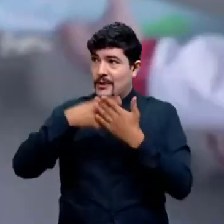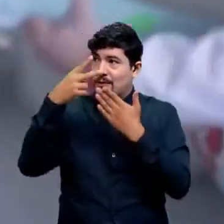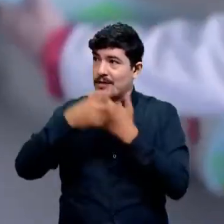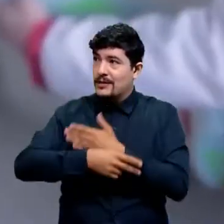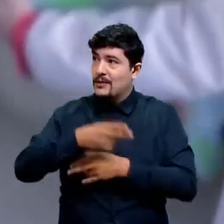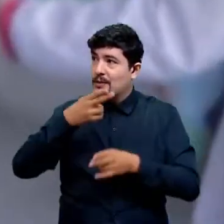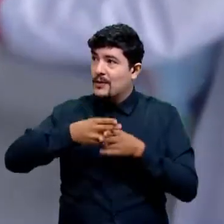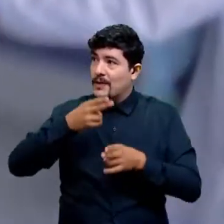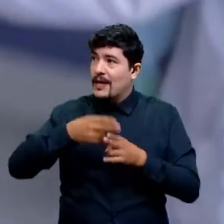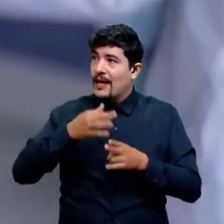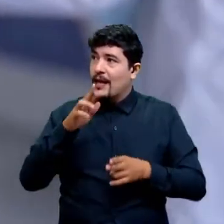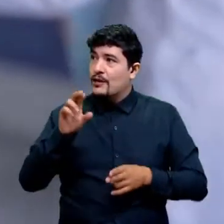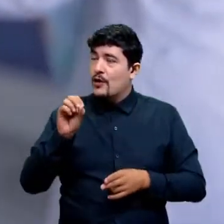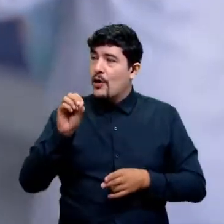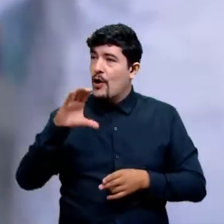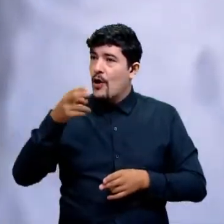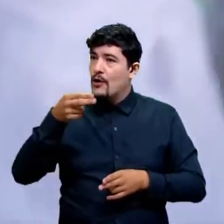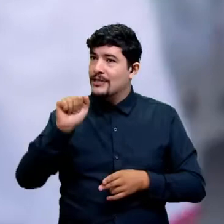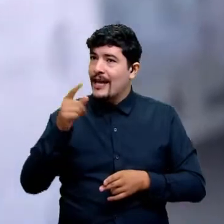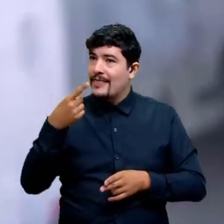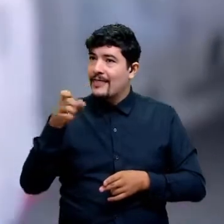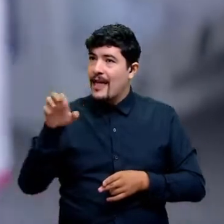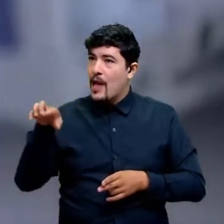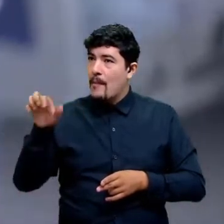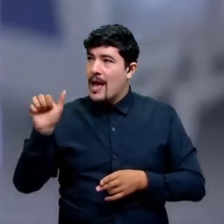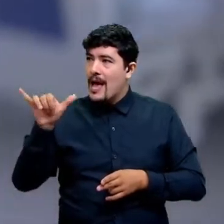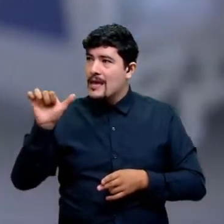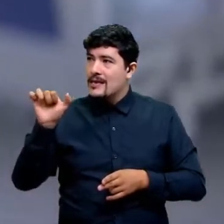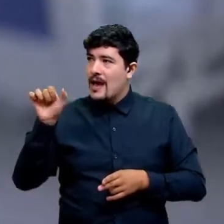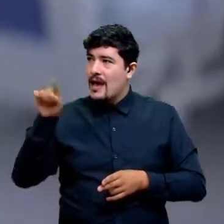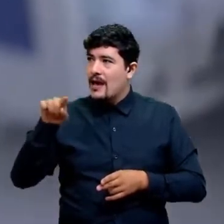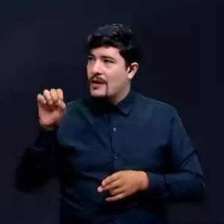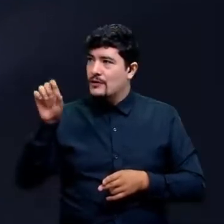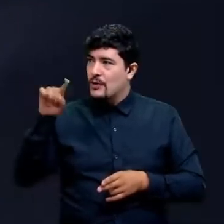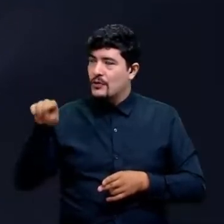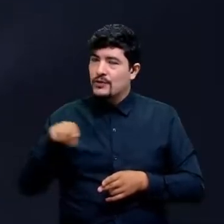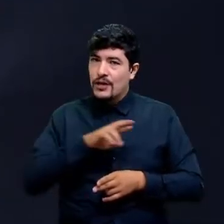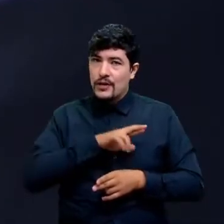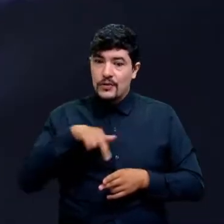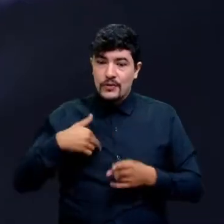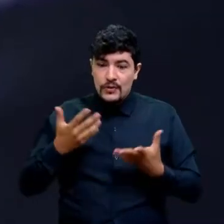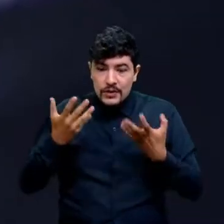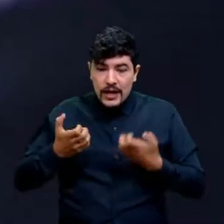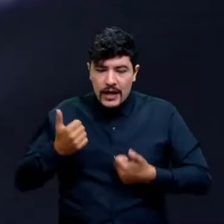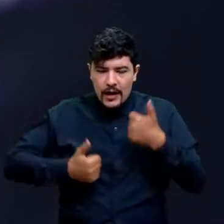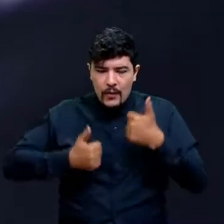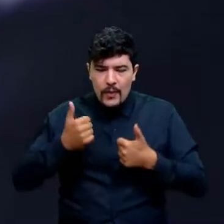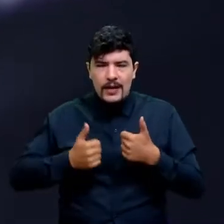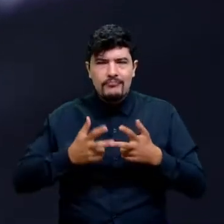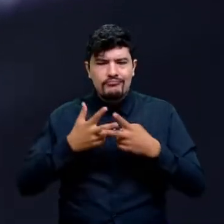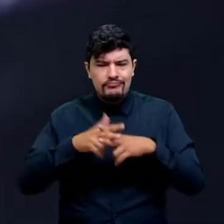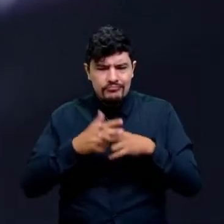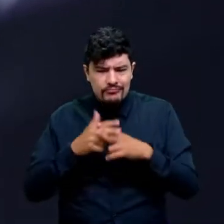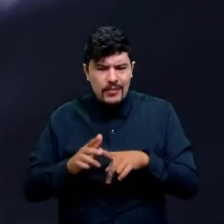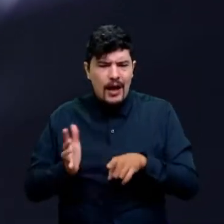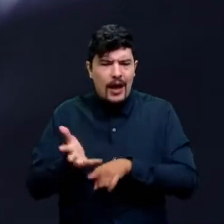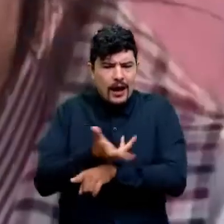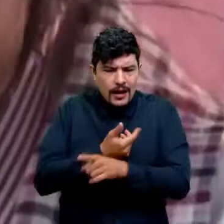llama Trocha de Payasos y lo que queremos es precisamente, a través de herramientas artísticas,